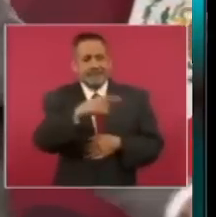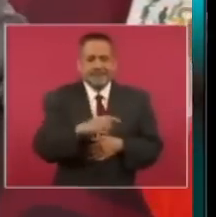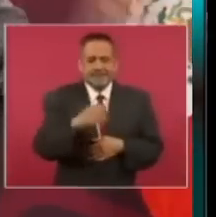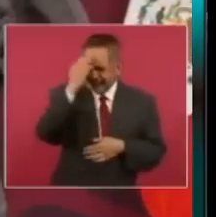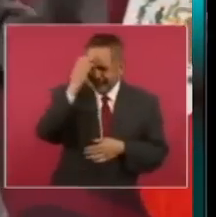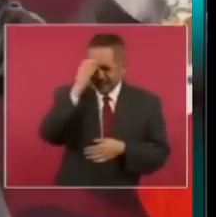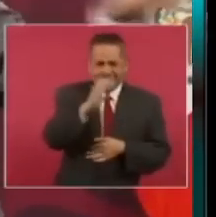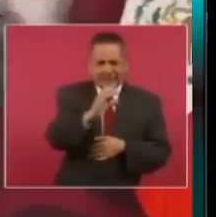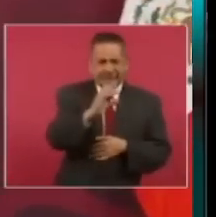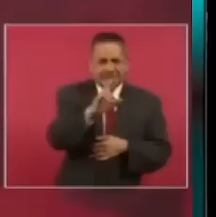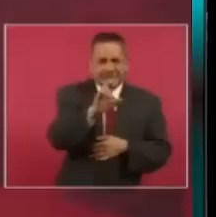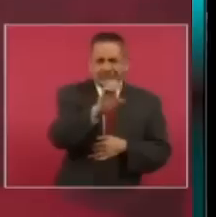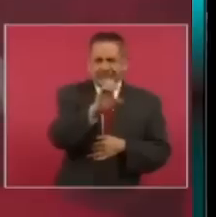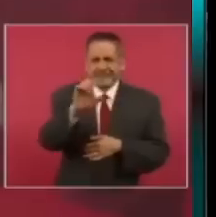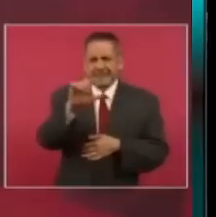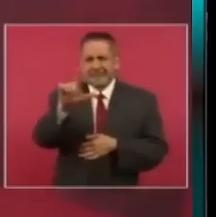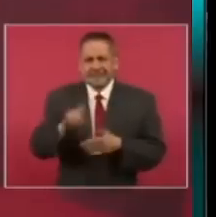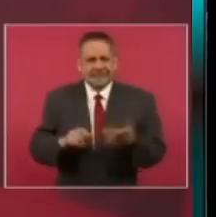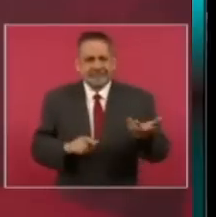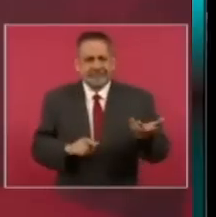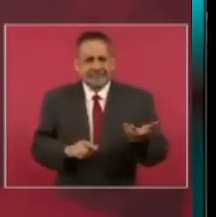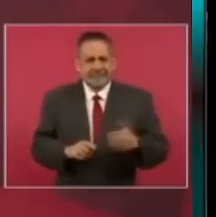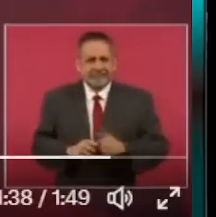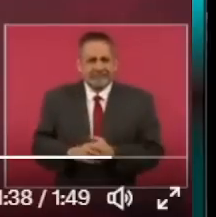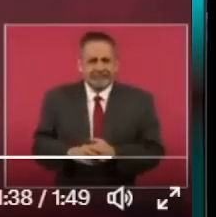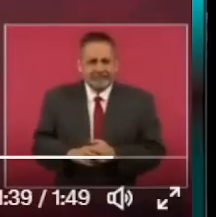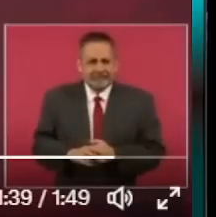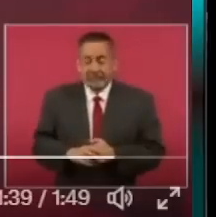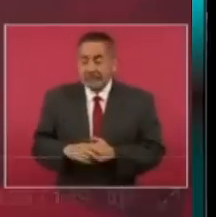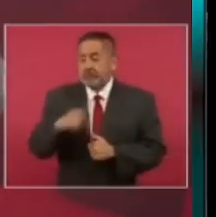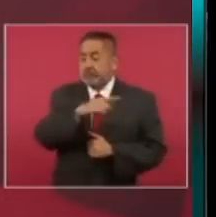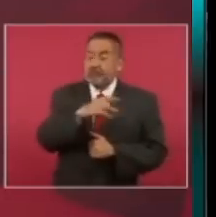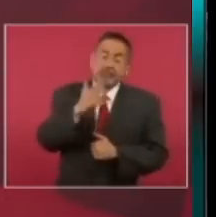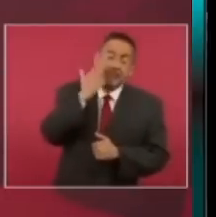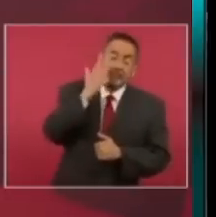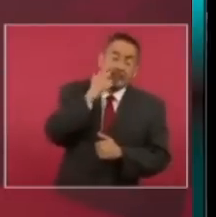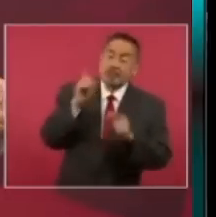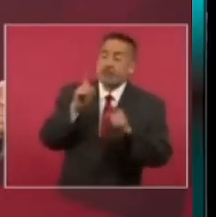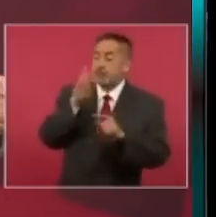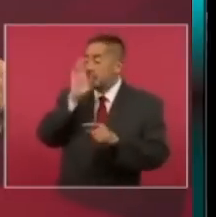Krill. Santiago Krill. Sí, ahora sí que se envolvió en la bandera y